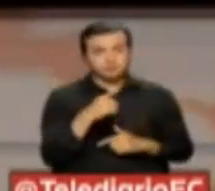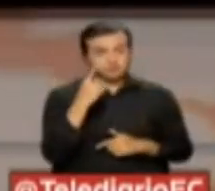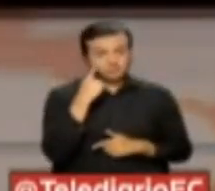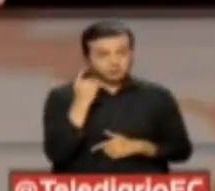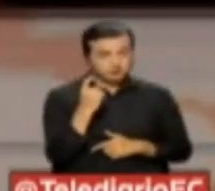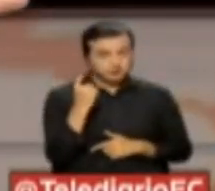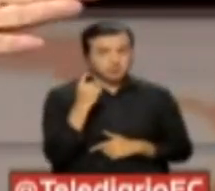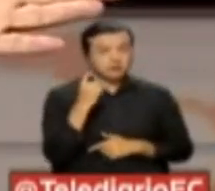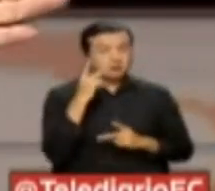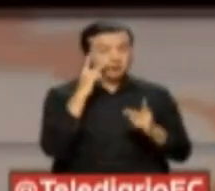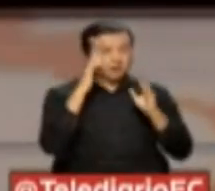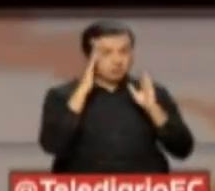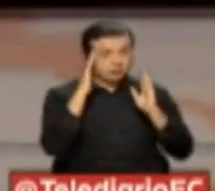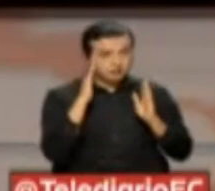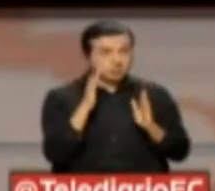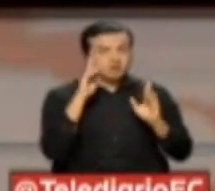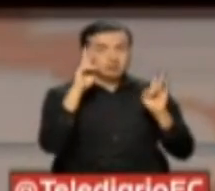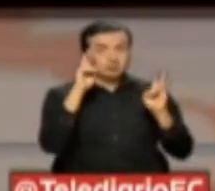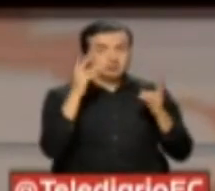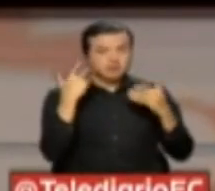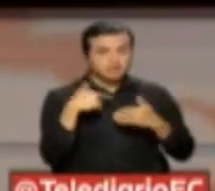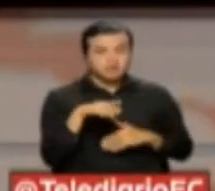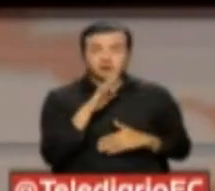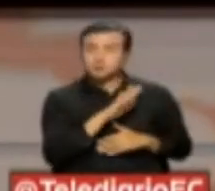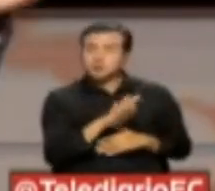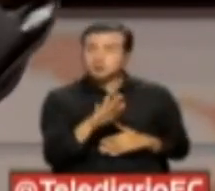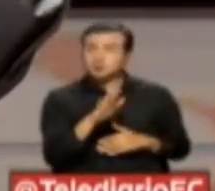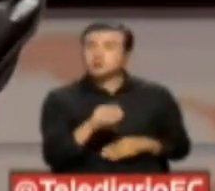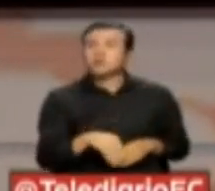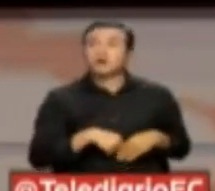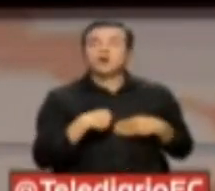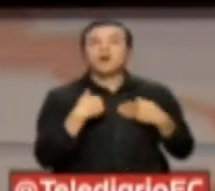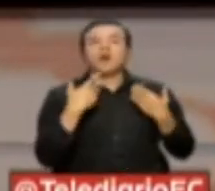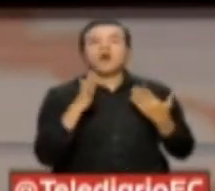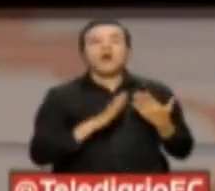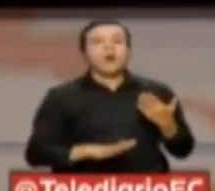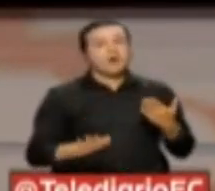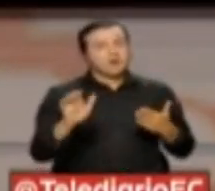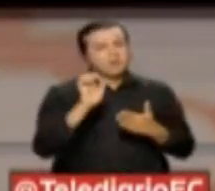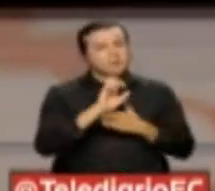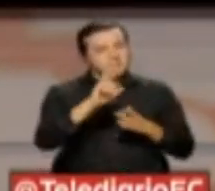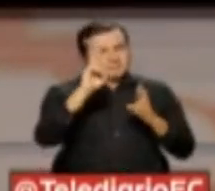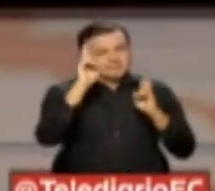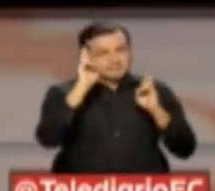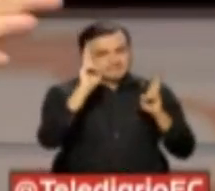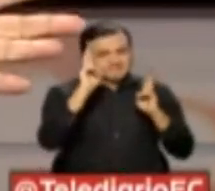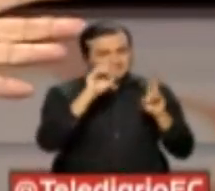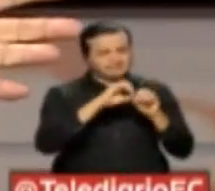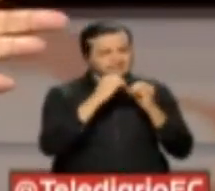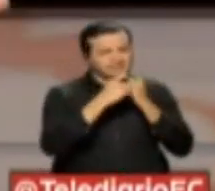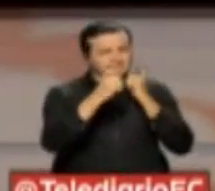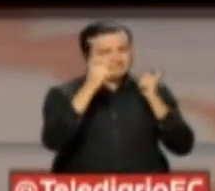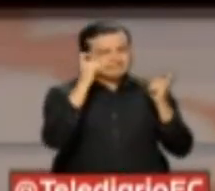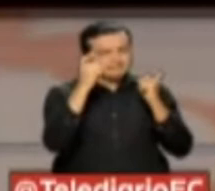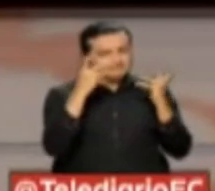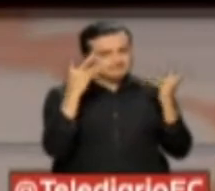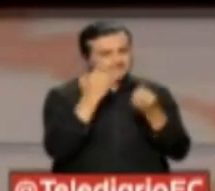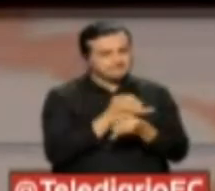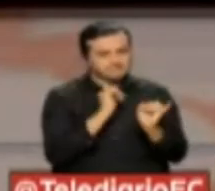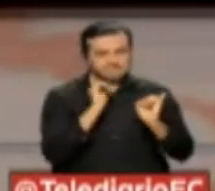hacer la veeduría de este tema y entregar realmente al ecuador ójala organismos de control